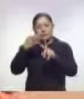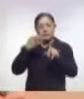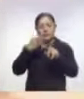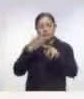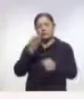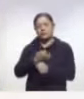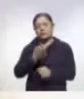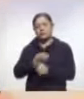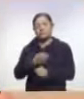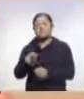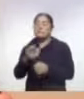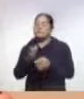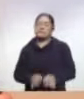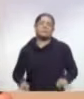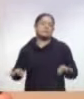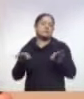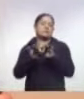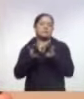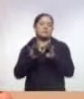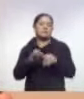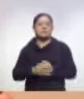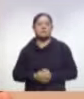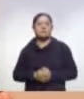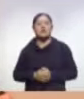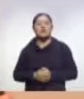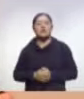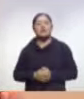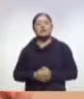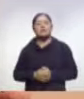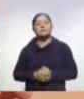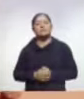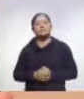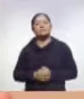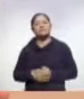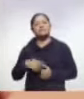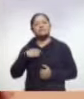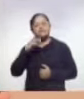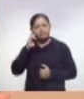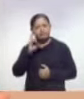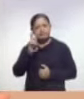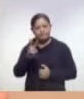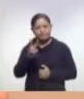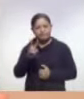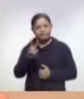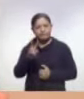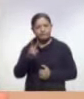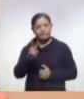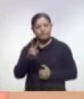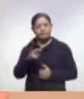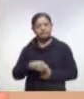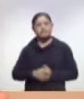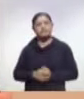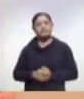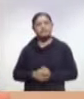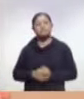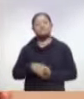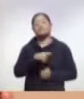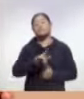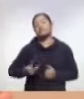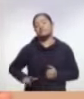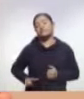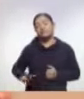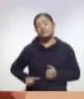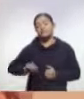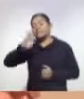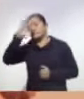fundamental. Me parece que esta visión que ha podido hacer conjunción tanto el Gobierno Federal como el